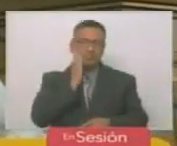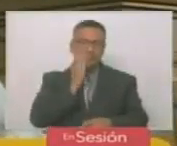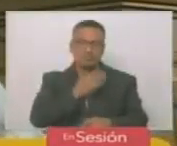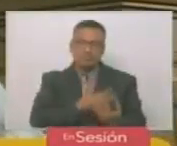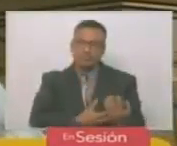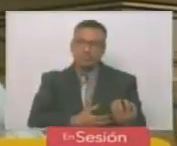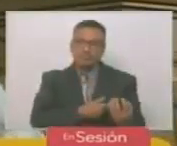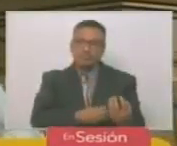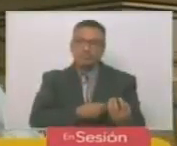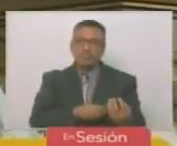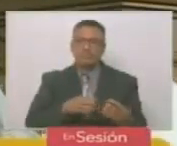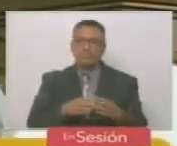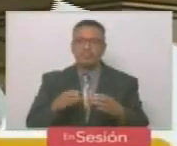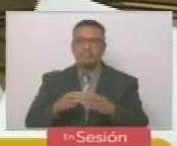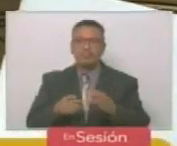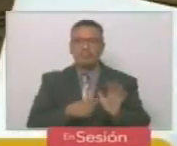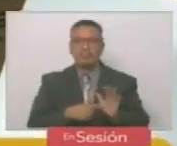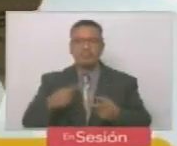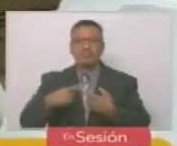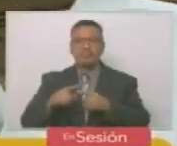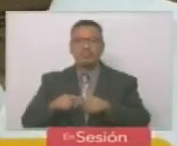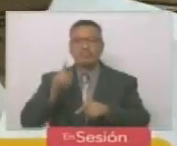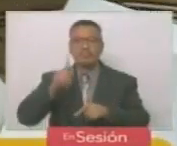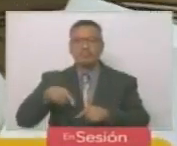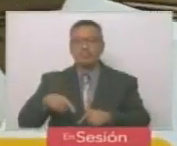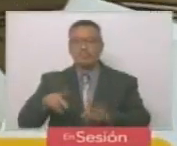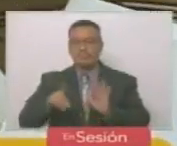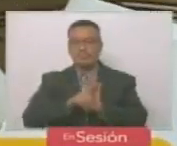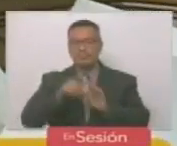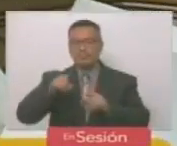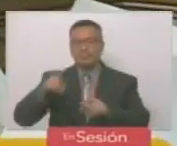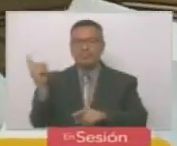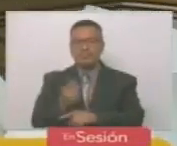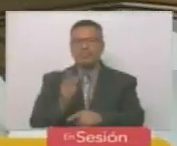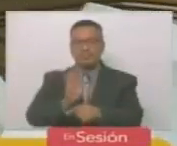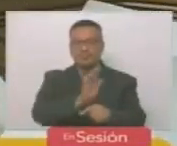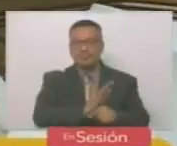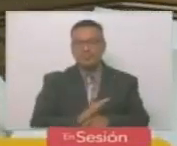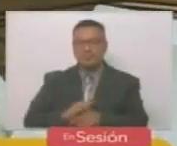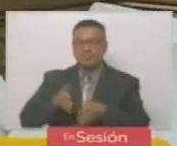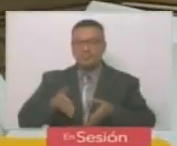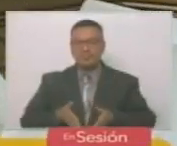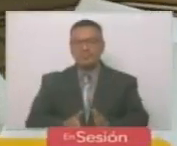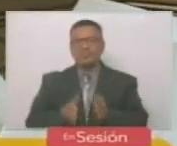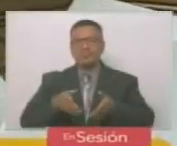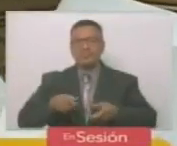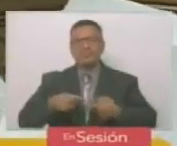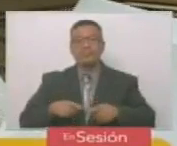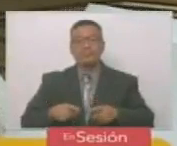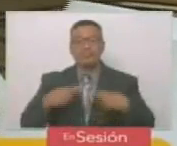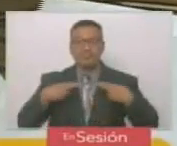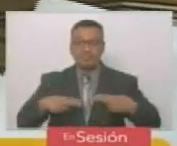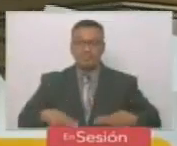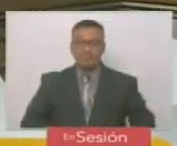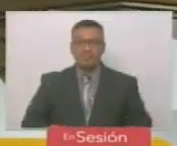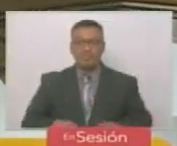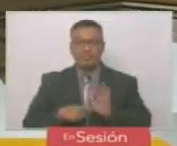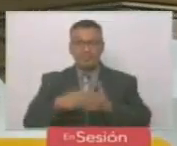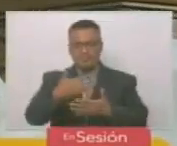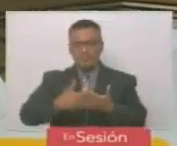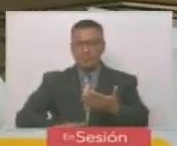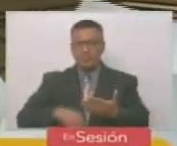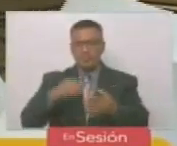la Asamblea Nacional Constituyente decretó la promoción y protección del parto y el nacimiento humanizado, publicado en la